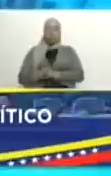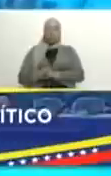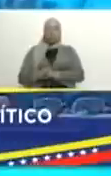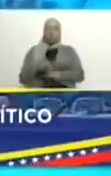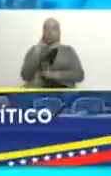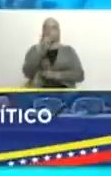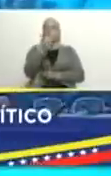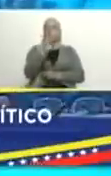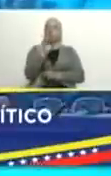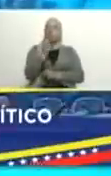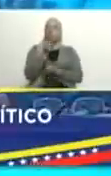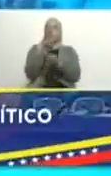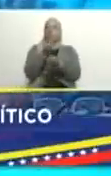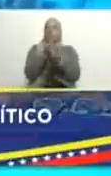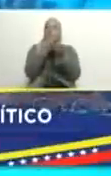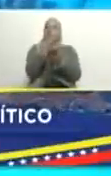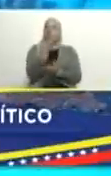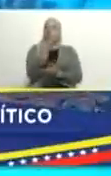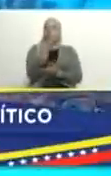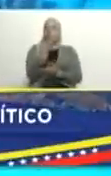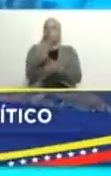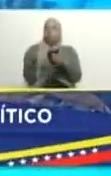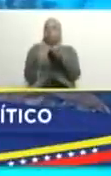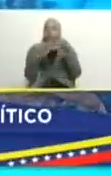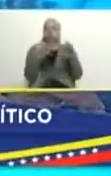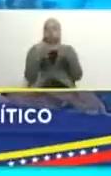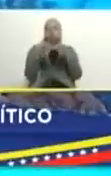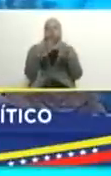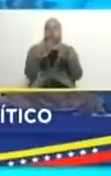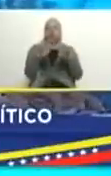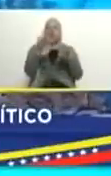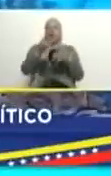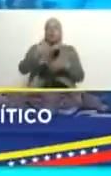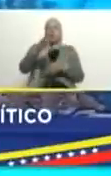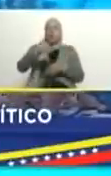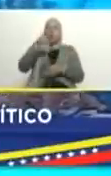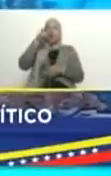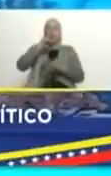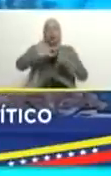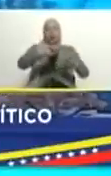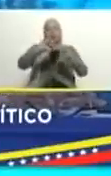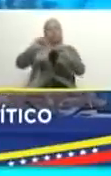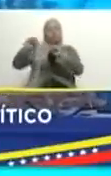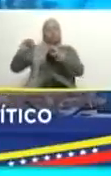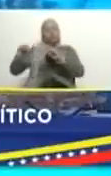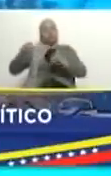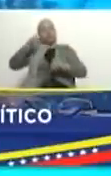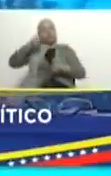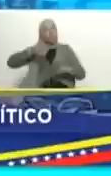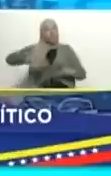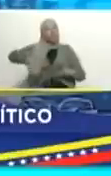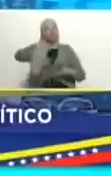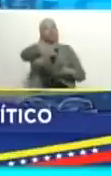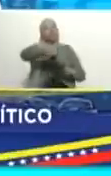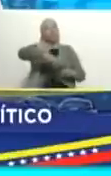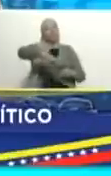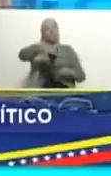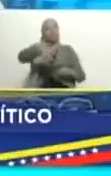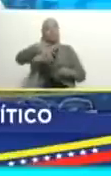Cuatro consensos he hablado yo, ¿verdad? Y es pertinente decírselo al pueblo. He hablado de